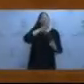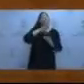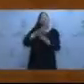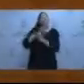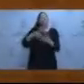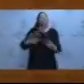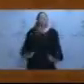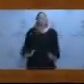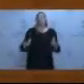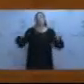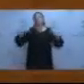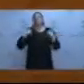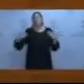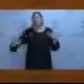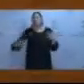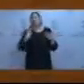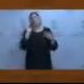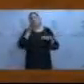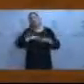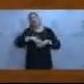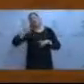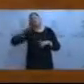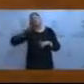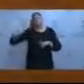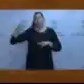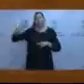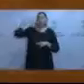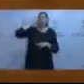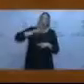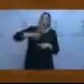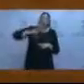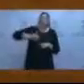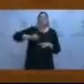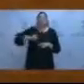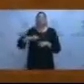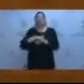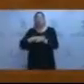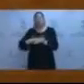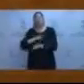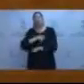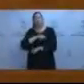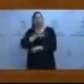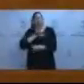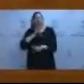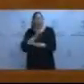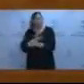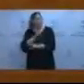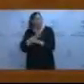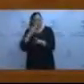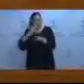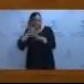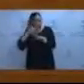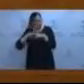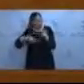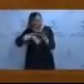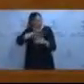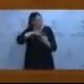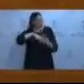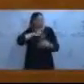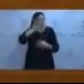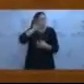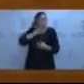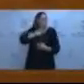falso culpable que es Rajoy y el Gobierno de España. Más juego político, que es lo que le gusta a Pedro Sánchez y